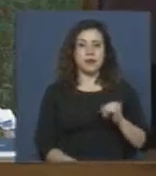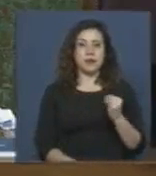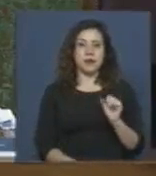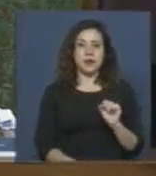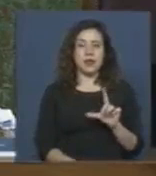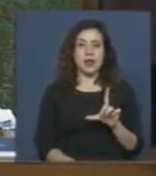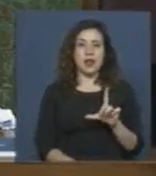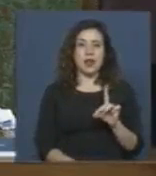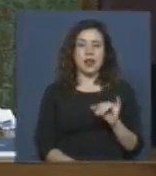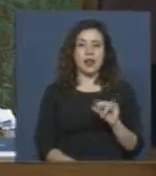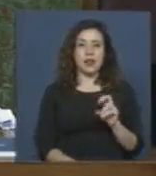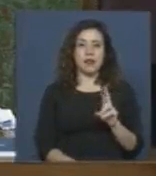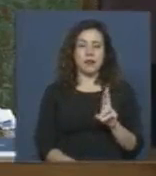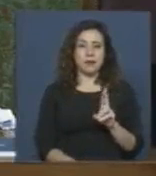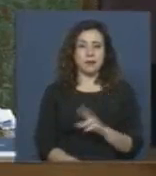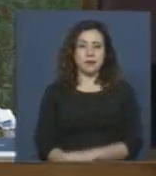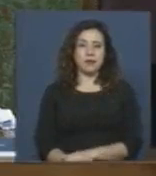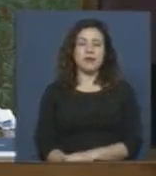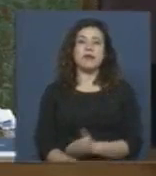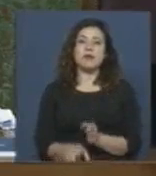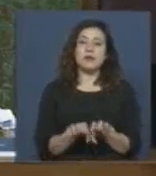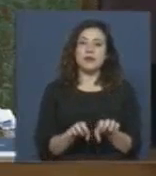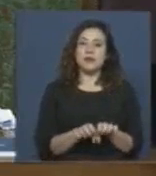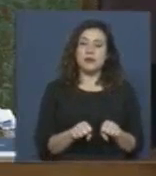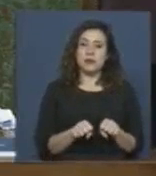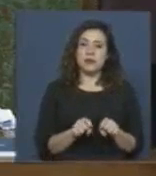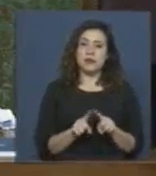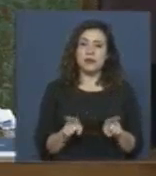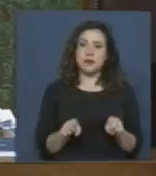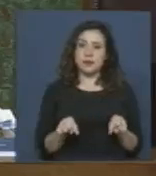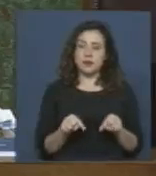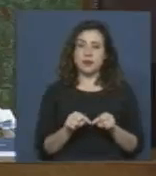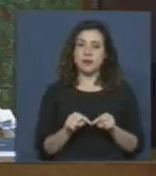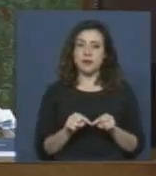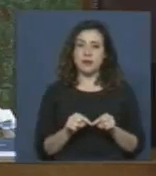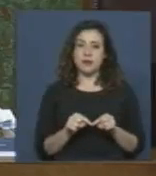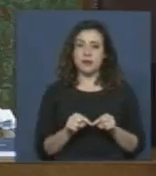Saldívar. Quiero pedir el acuerdo de la sala para